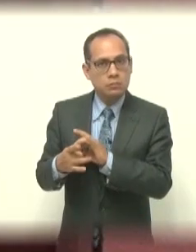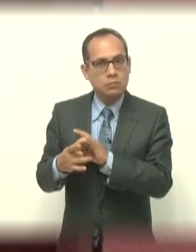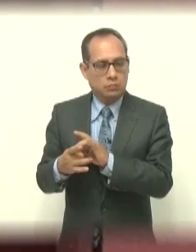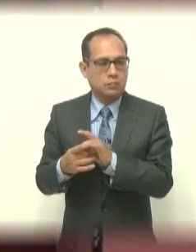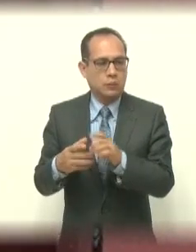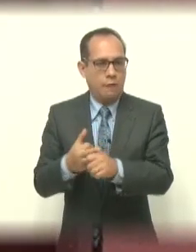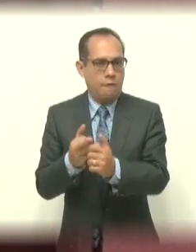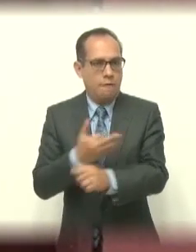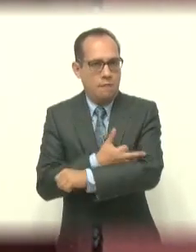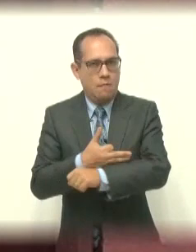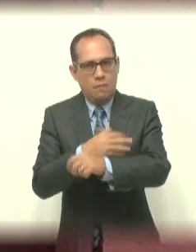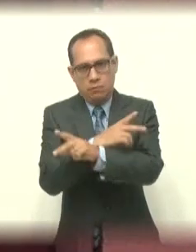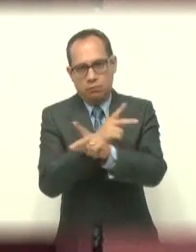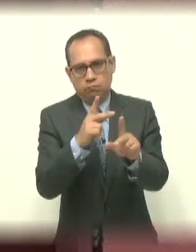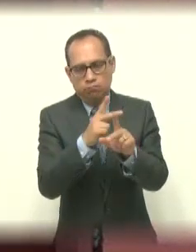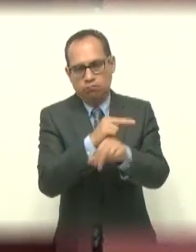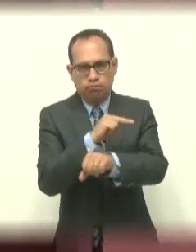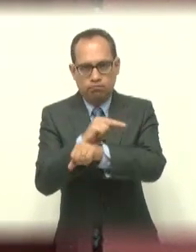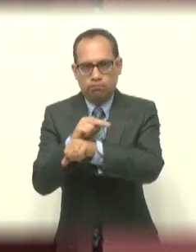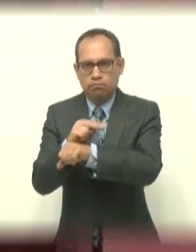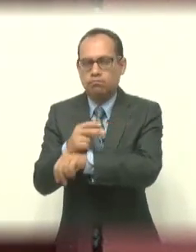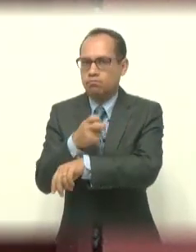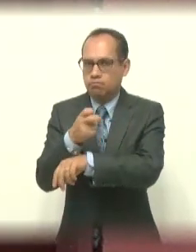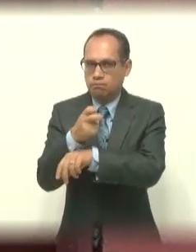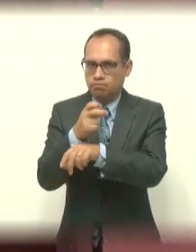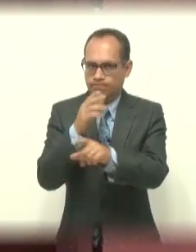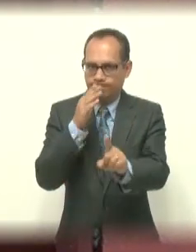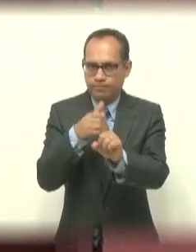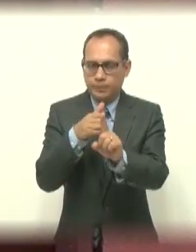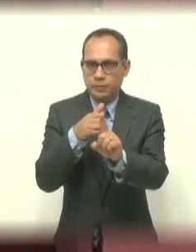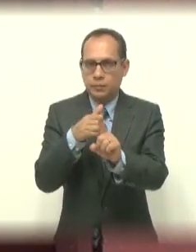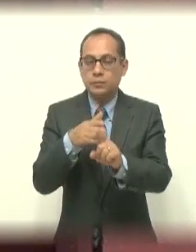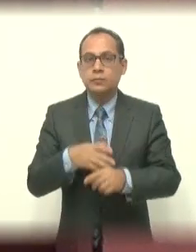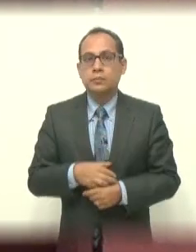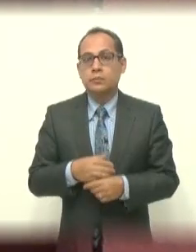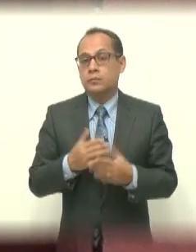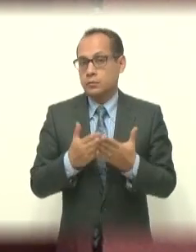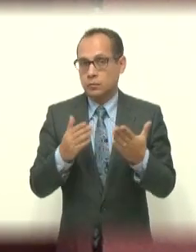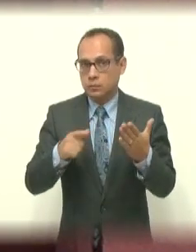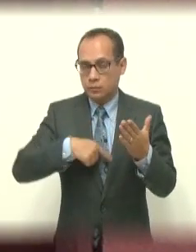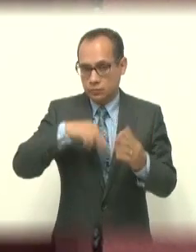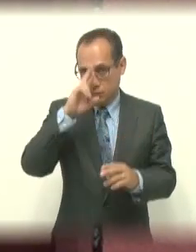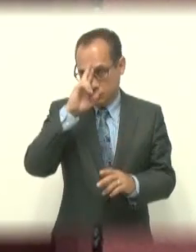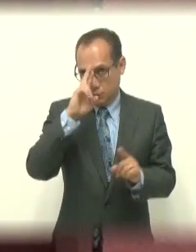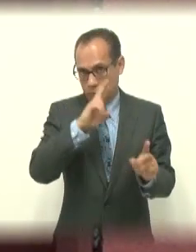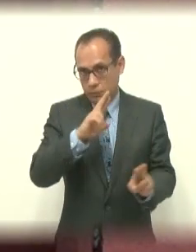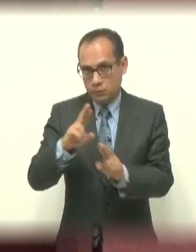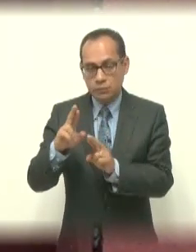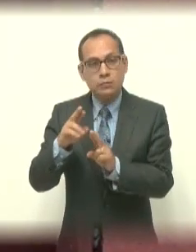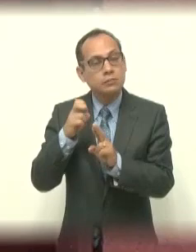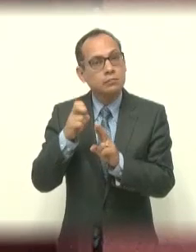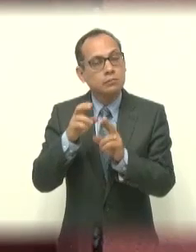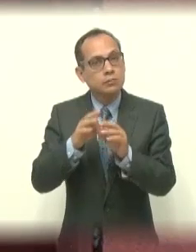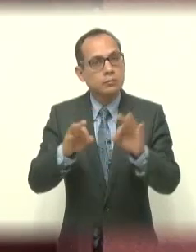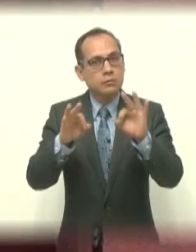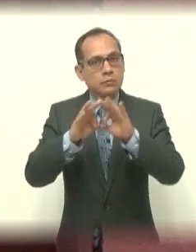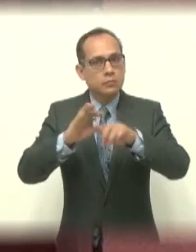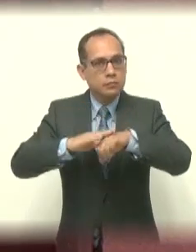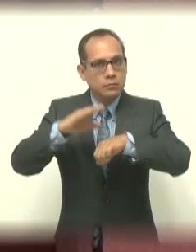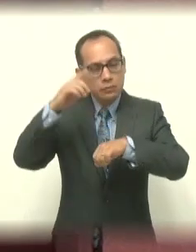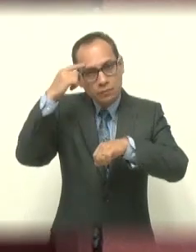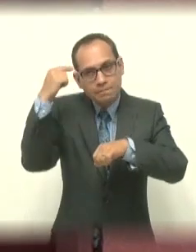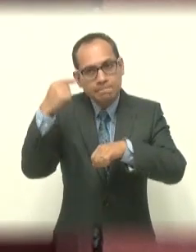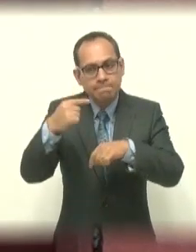Es por ello que este mensaje también es un exhorto a trabajar con respeto, una invitación a generar diálogo, a que